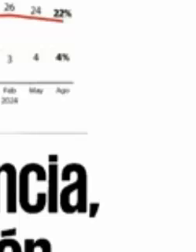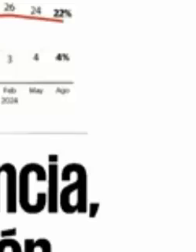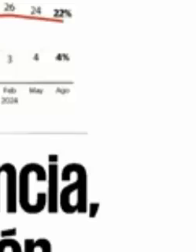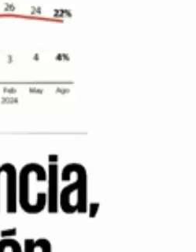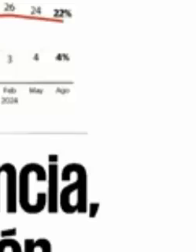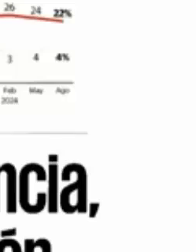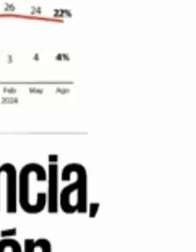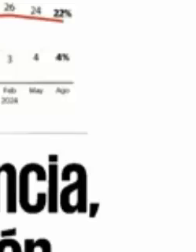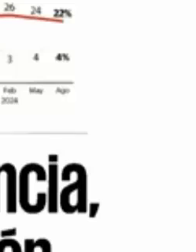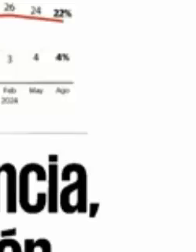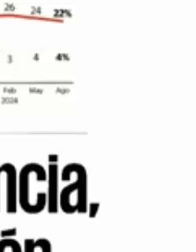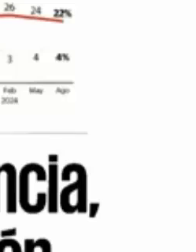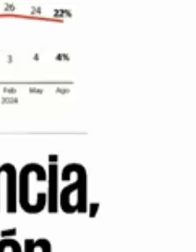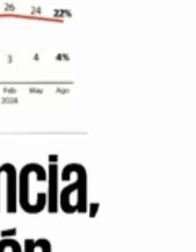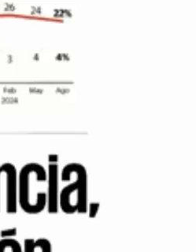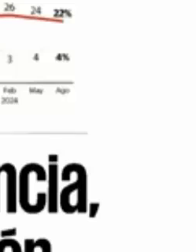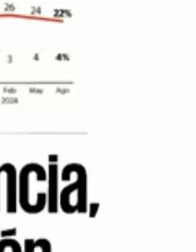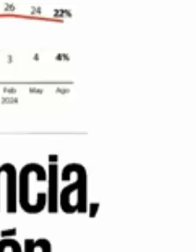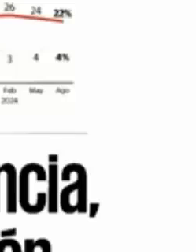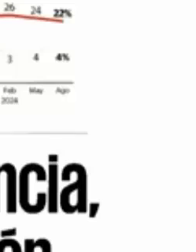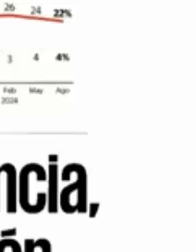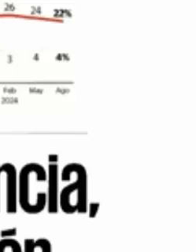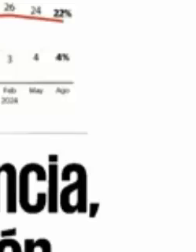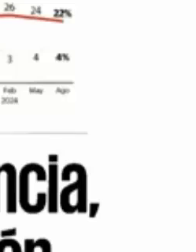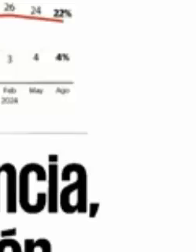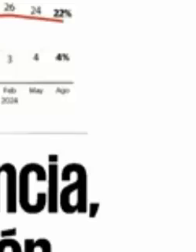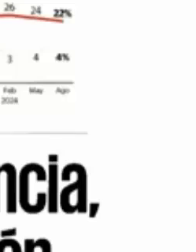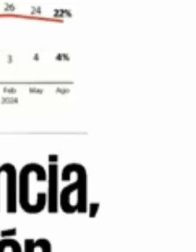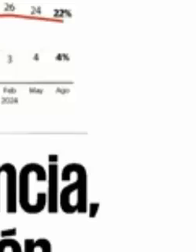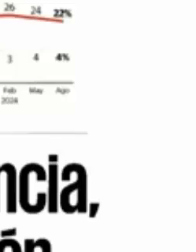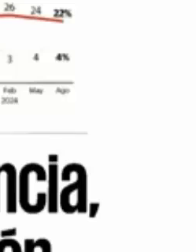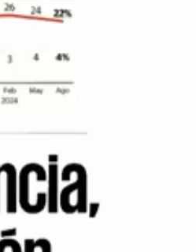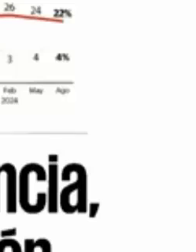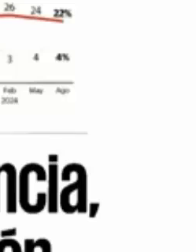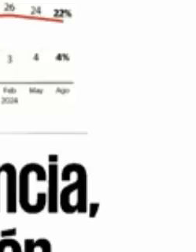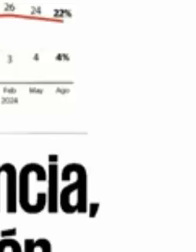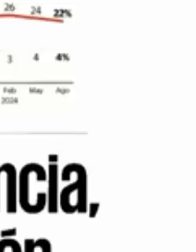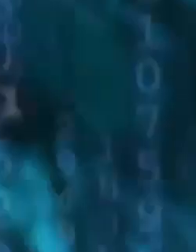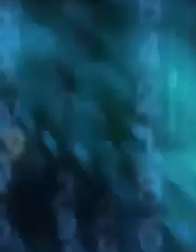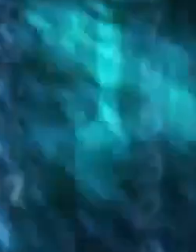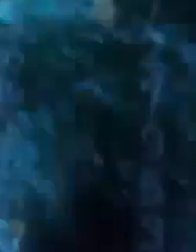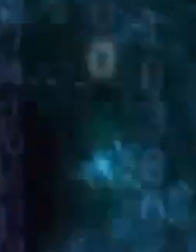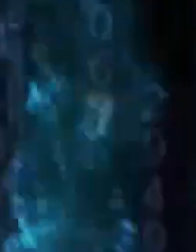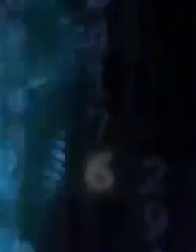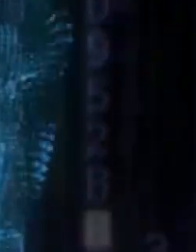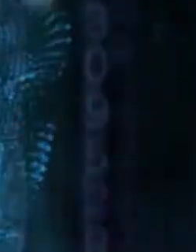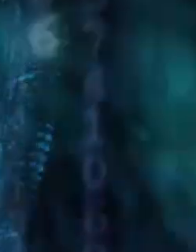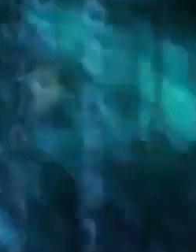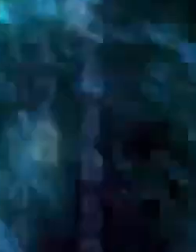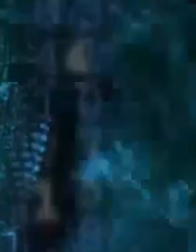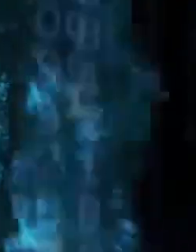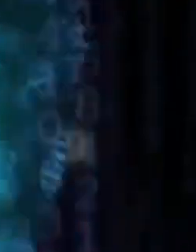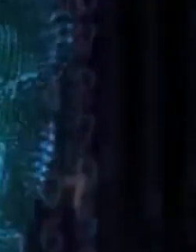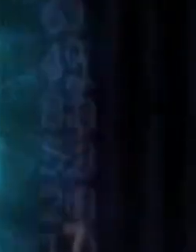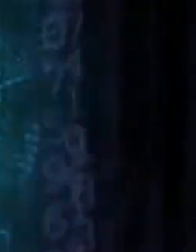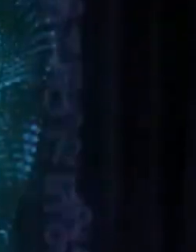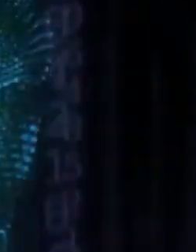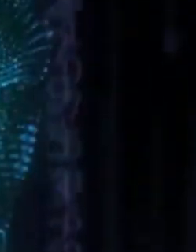¿Quiénes lo reprueban? 22.